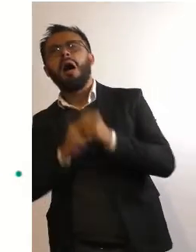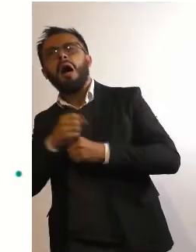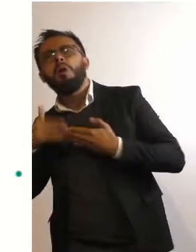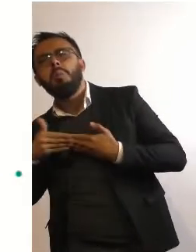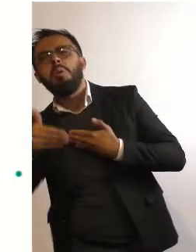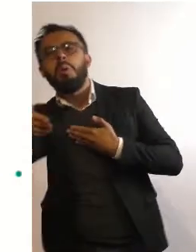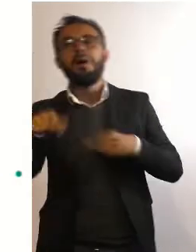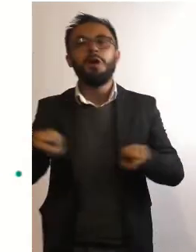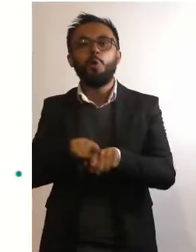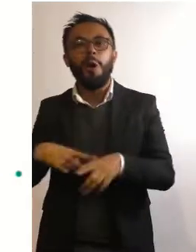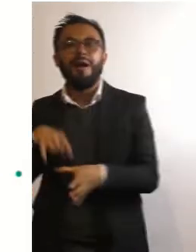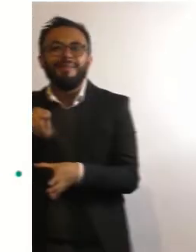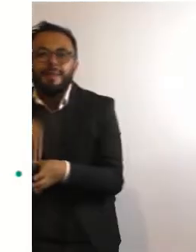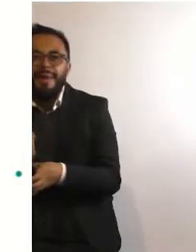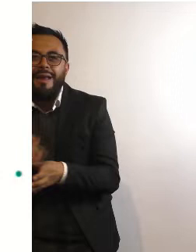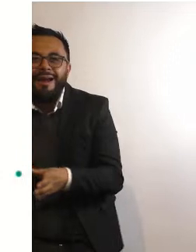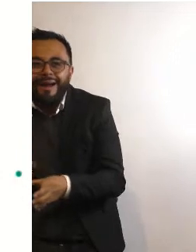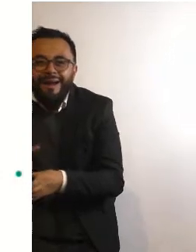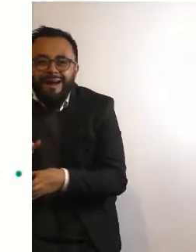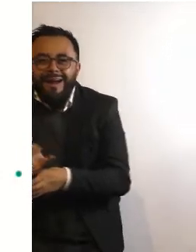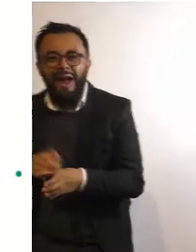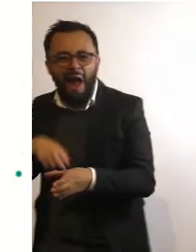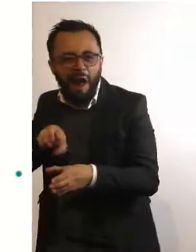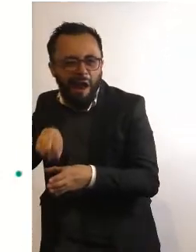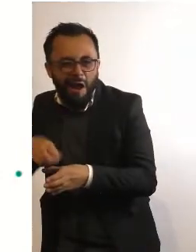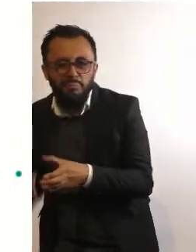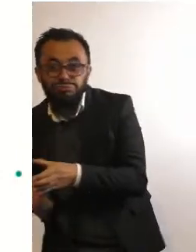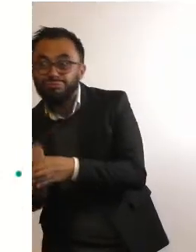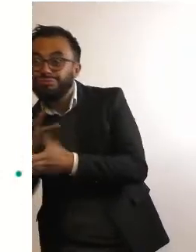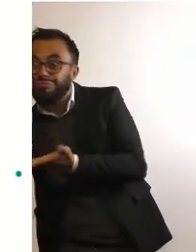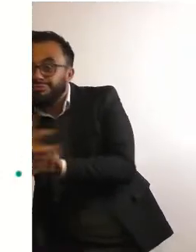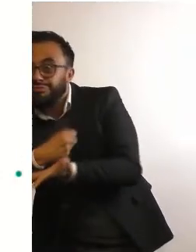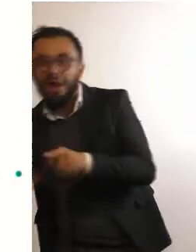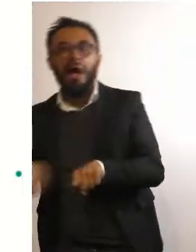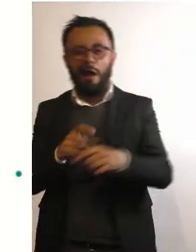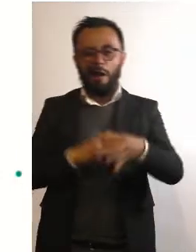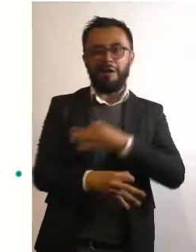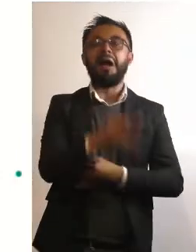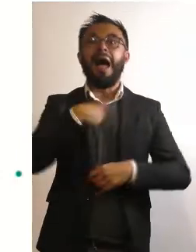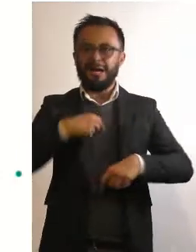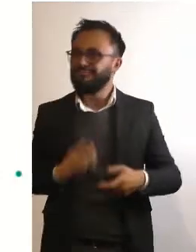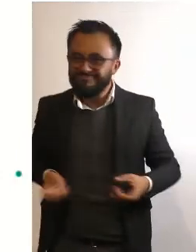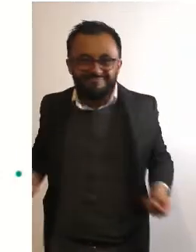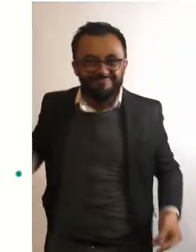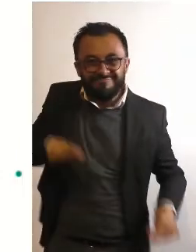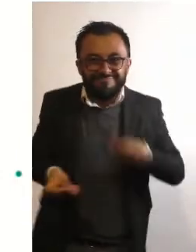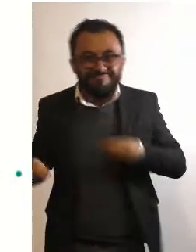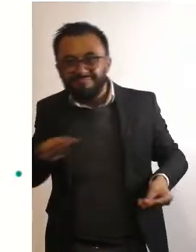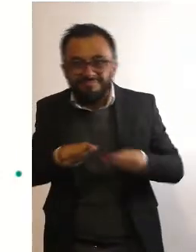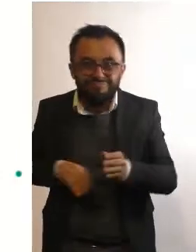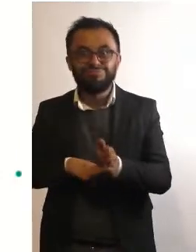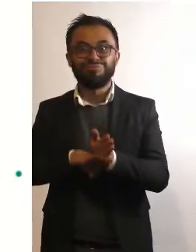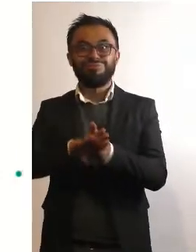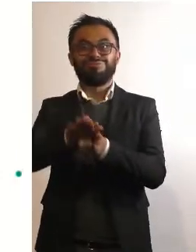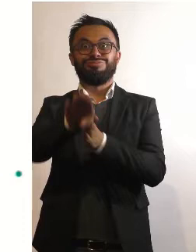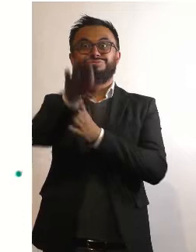generando nuevos proyectos, porque tenemos unas mentes creativas,